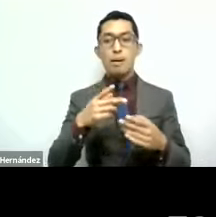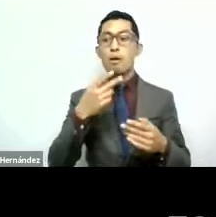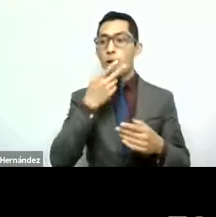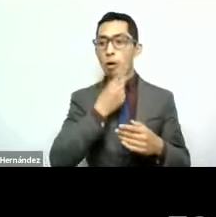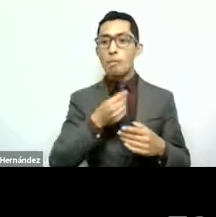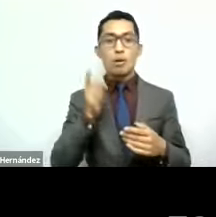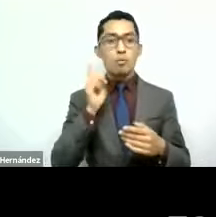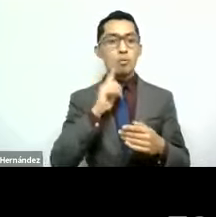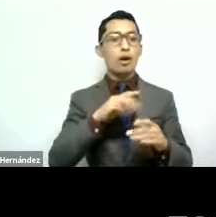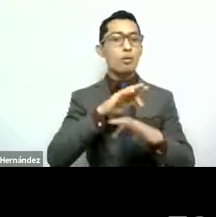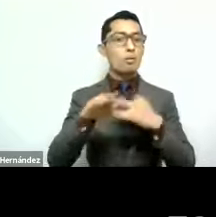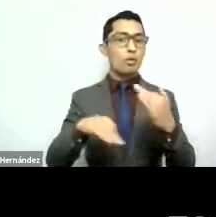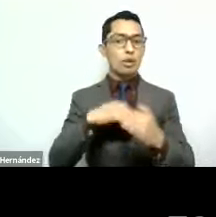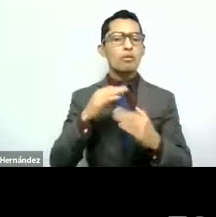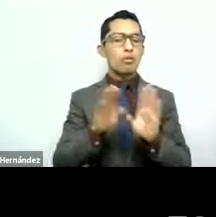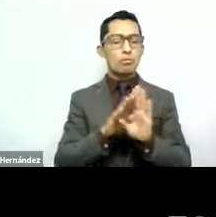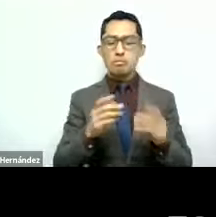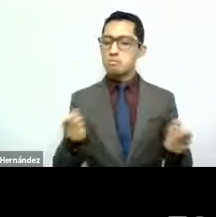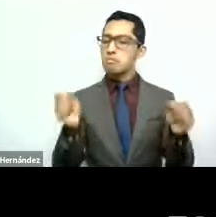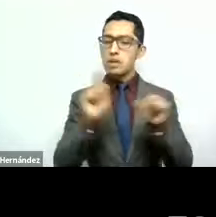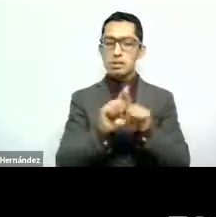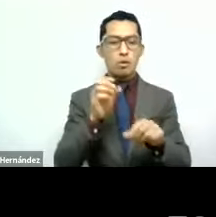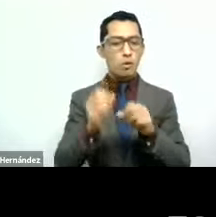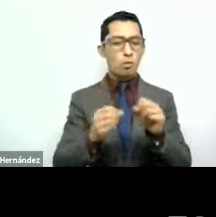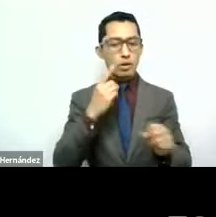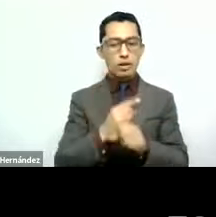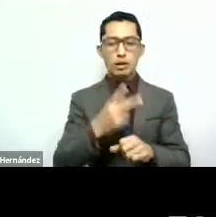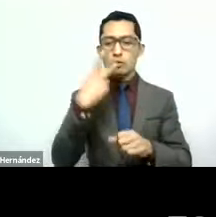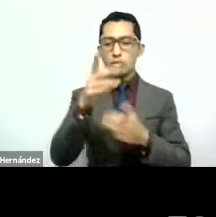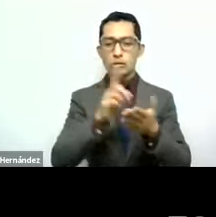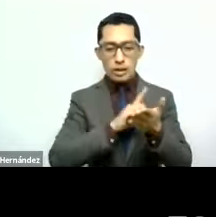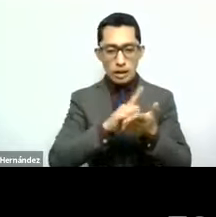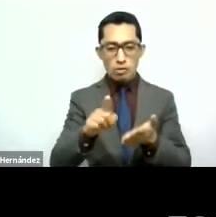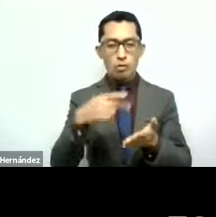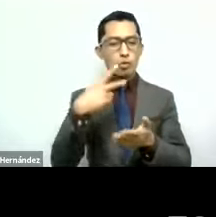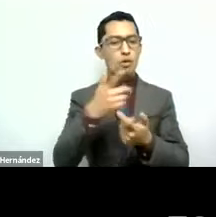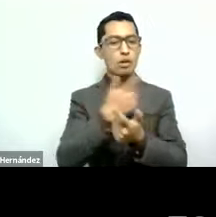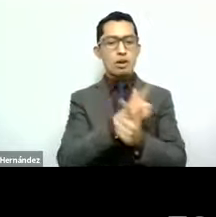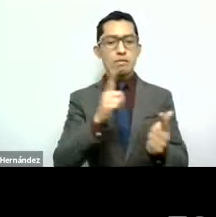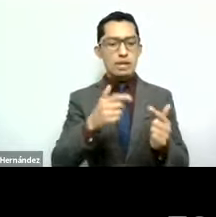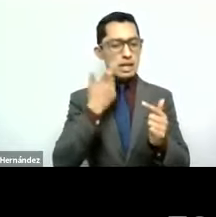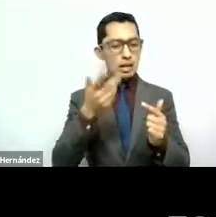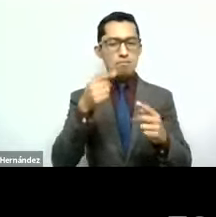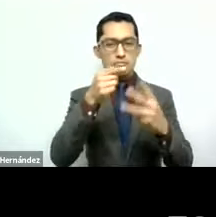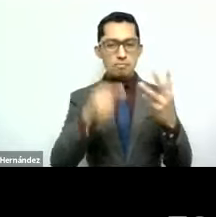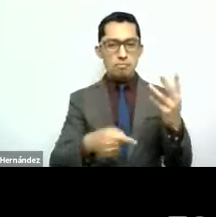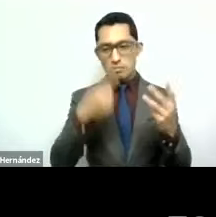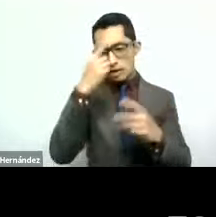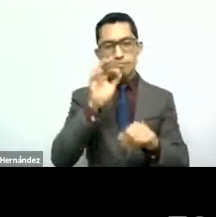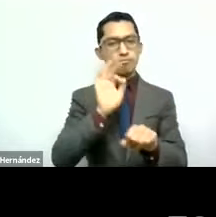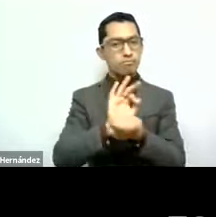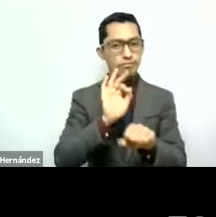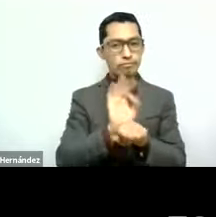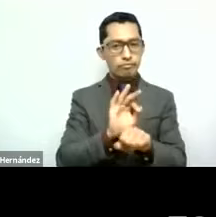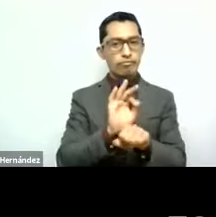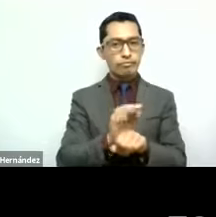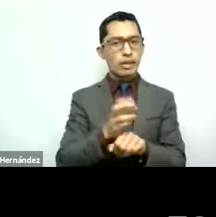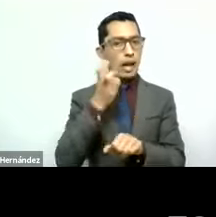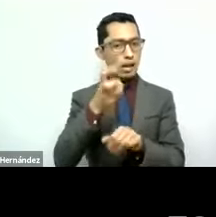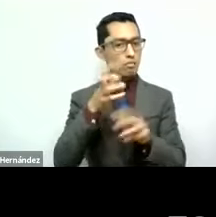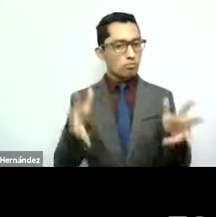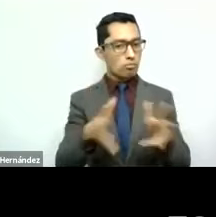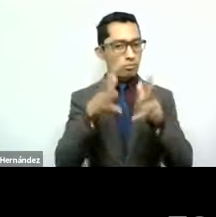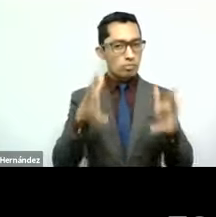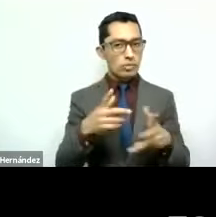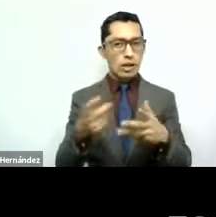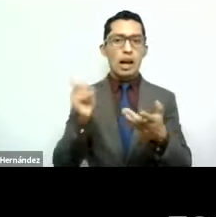accedan, ¿no?, de la misma forma a esos derechos y a esas libertades que les tendríamos que garantizar como parte del